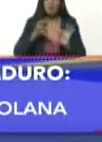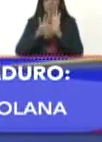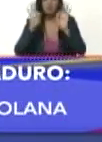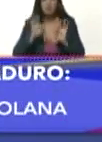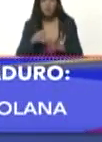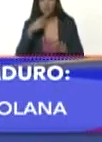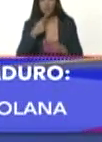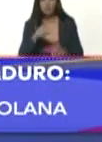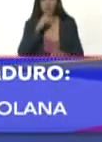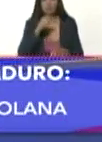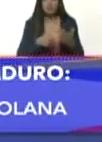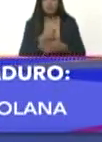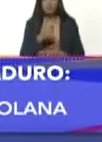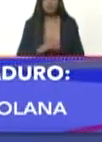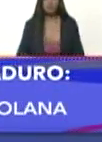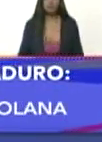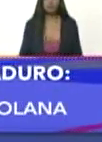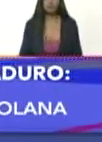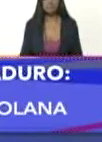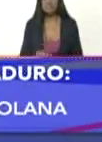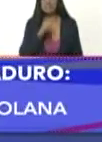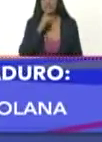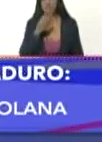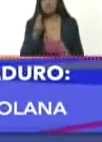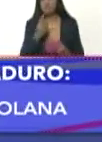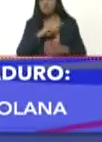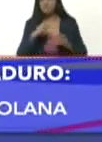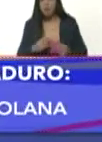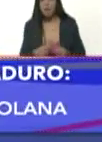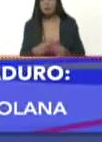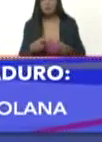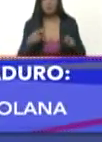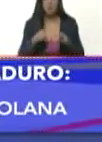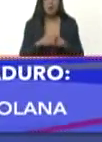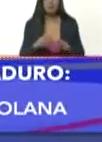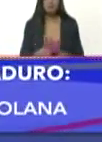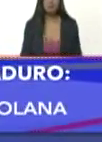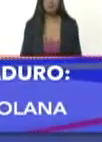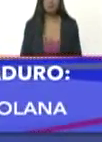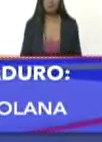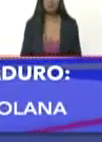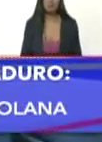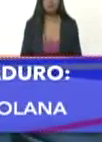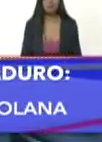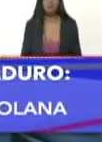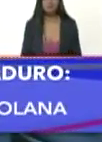por muy difíciles o complejos que fueron.